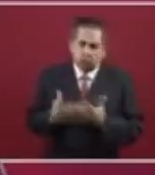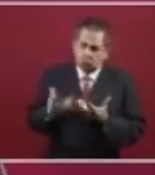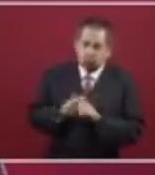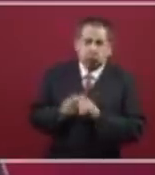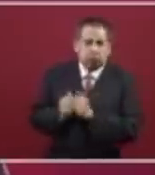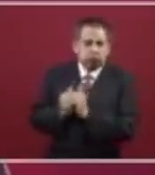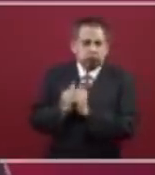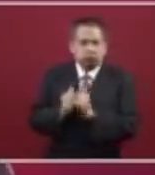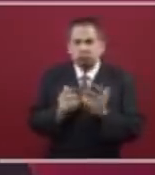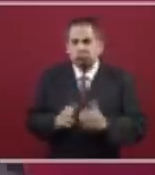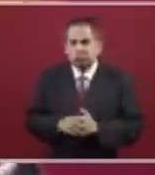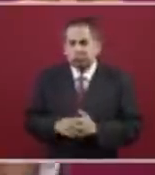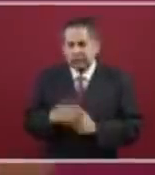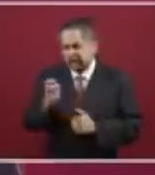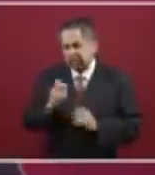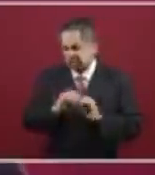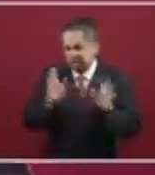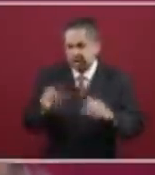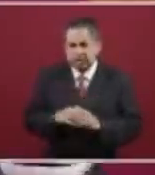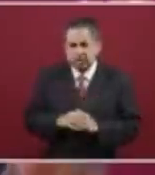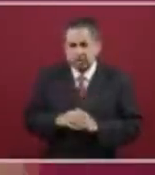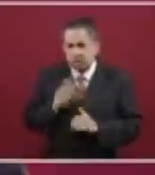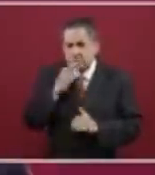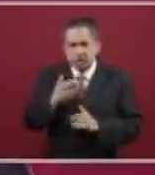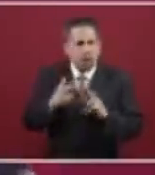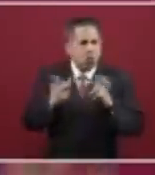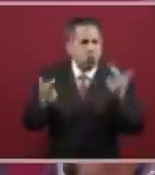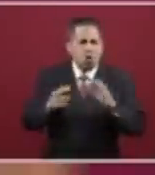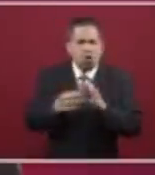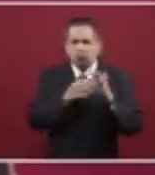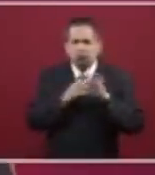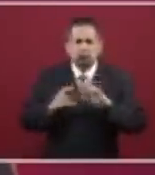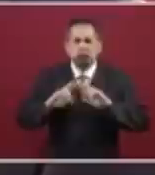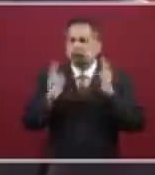conjunta. O sea, fue una muy buena reunión, en